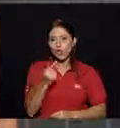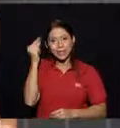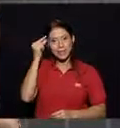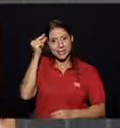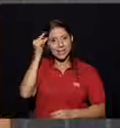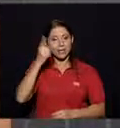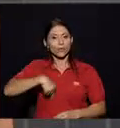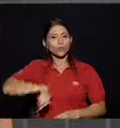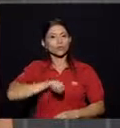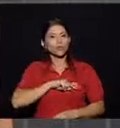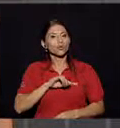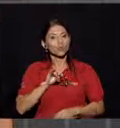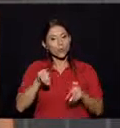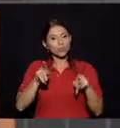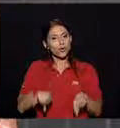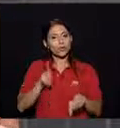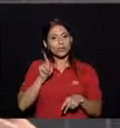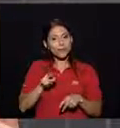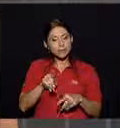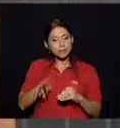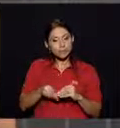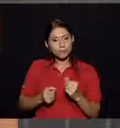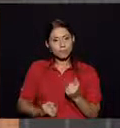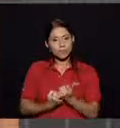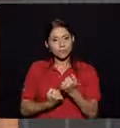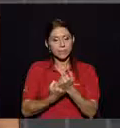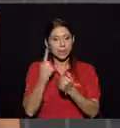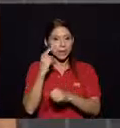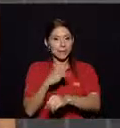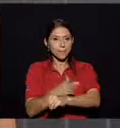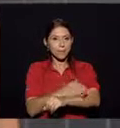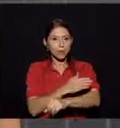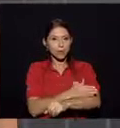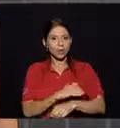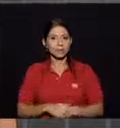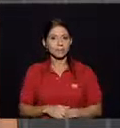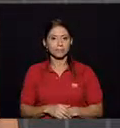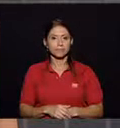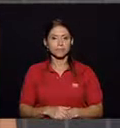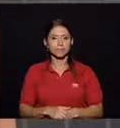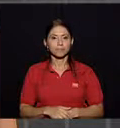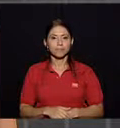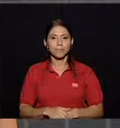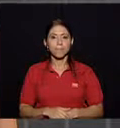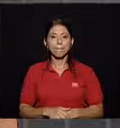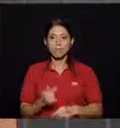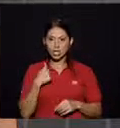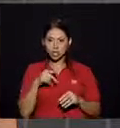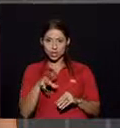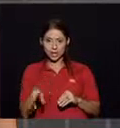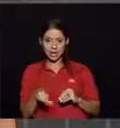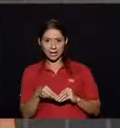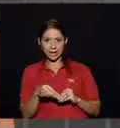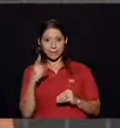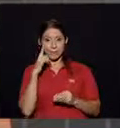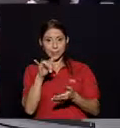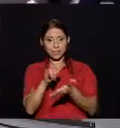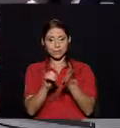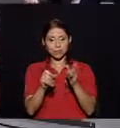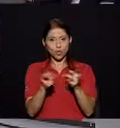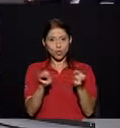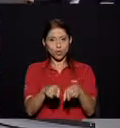Sino también nosotros como ciudadanos tenemos que poner nuestro granito de arena para que eso mejore. Yo quería agregar ahí